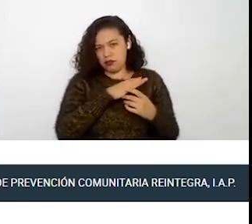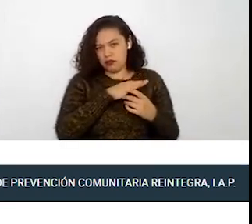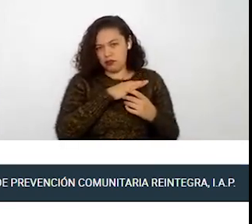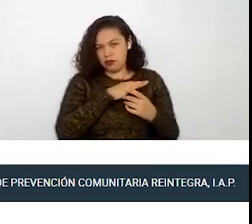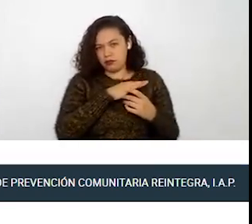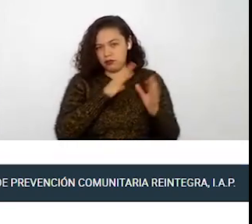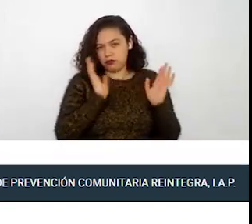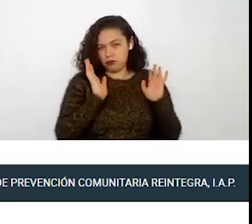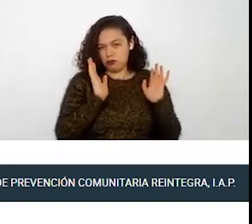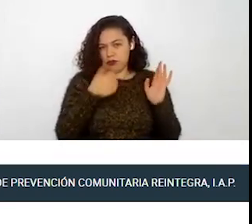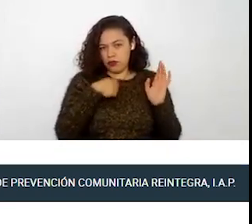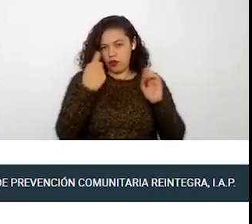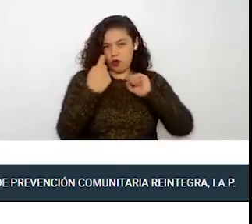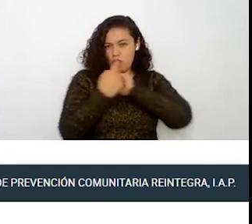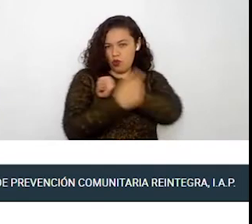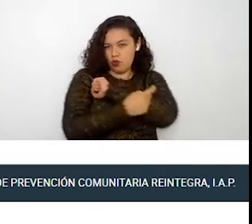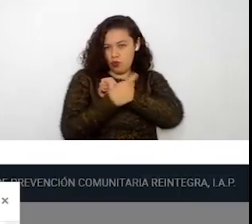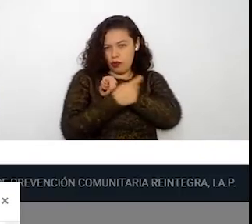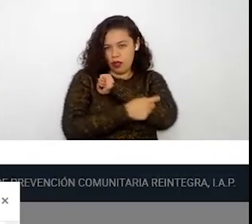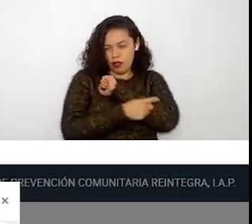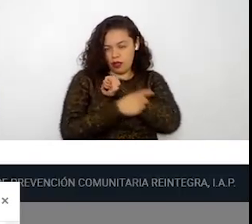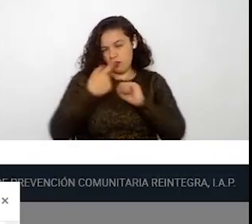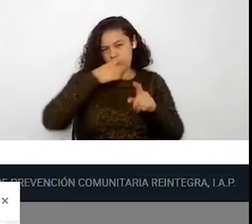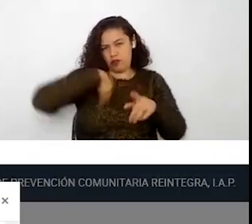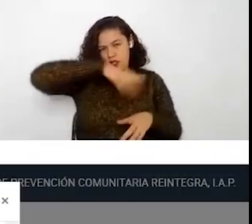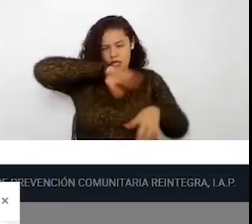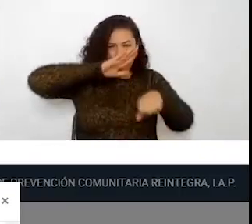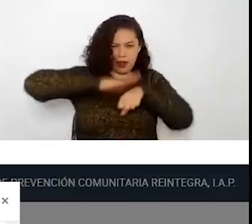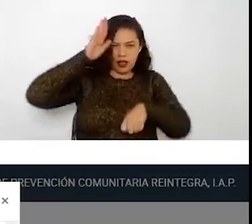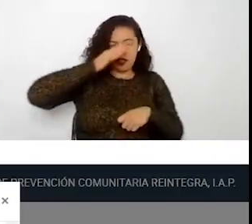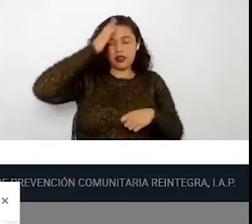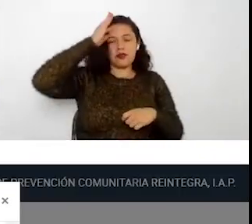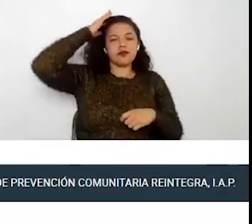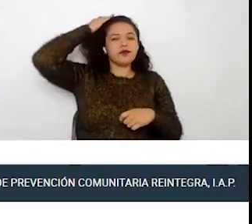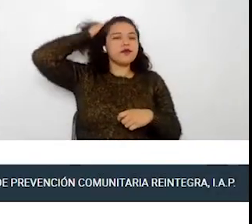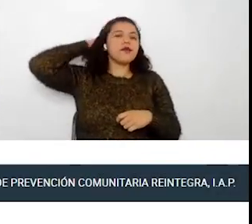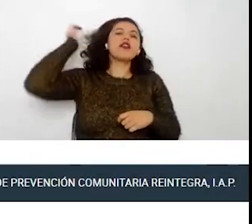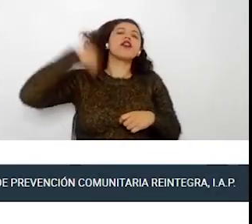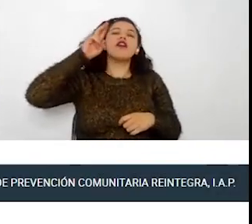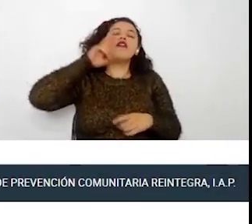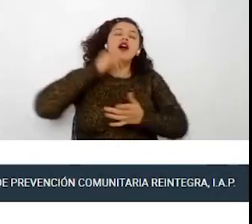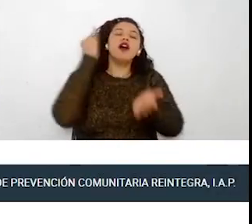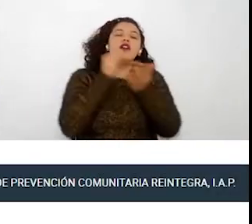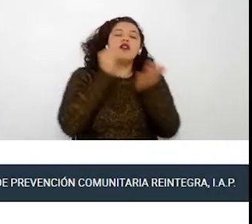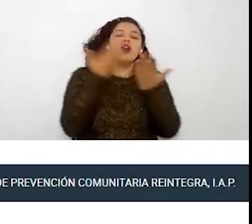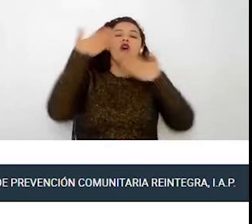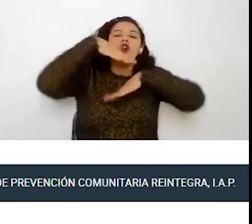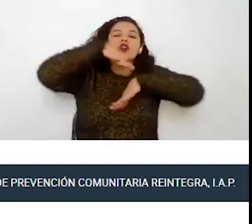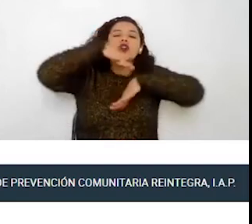me voy a mi Buscar más y veo que tengo un impuesto sobre nóminas